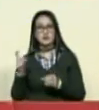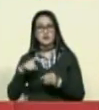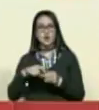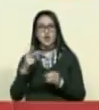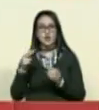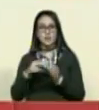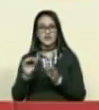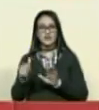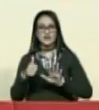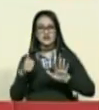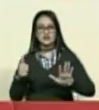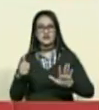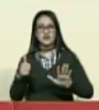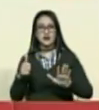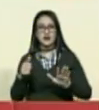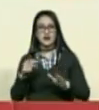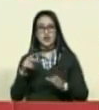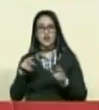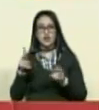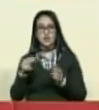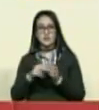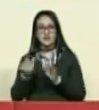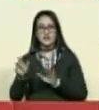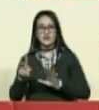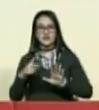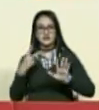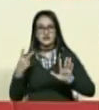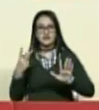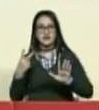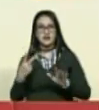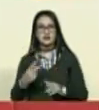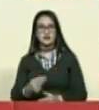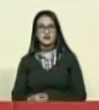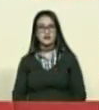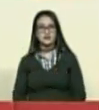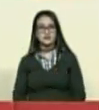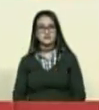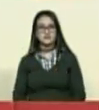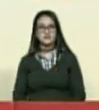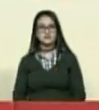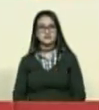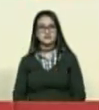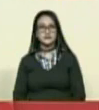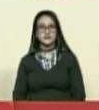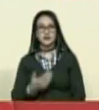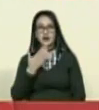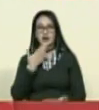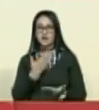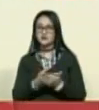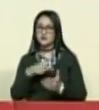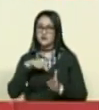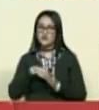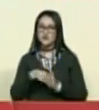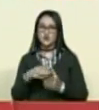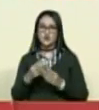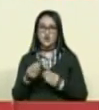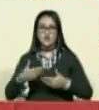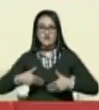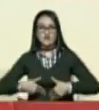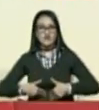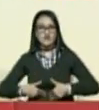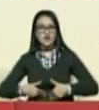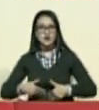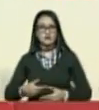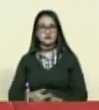el 2016-17, reincidente. Ernesto, le agradezco profundamente todo el esfuerzo que hace